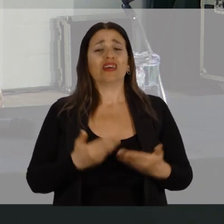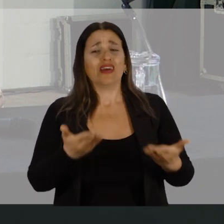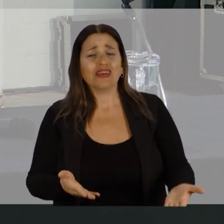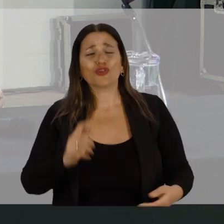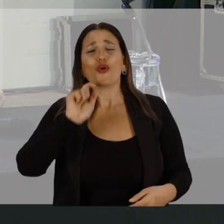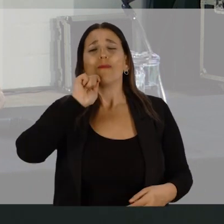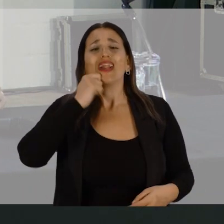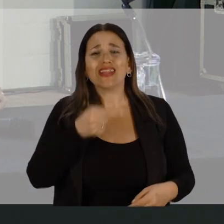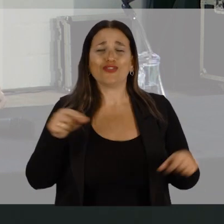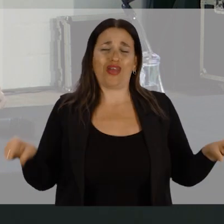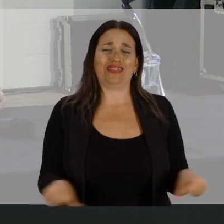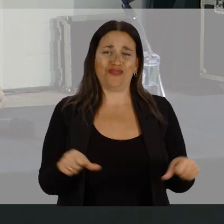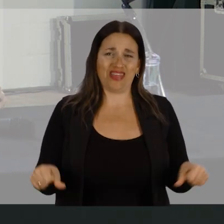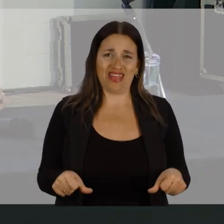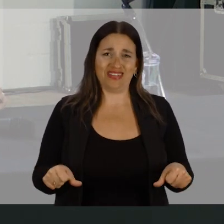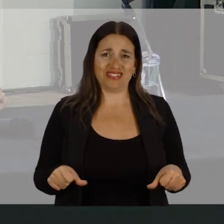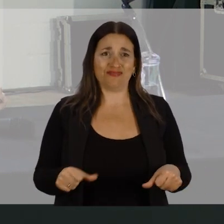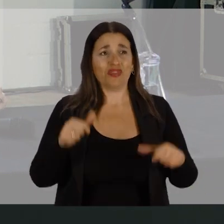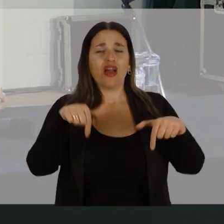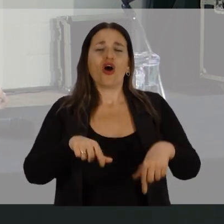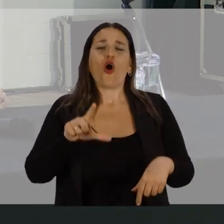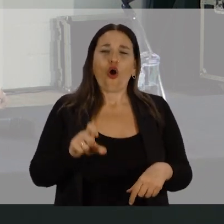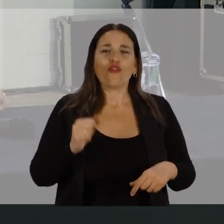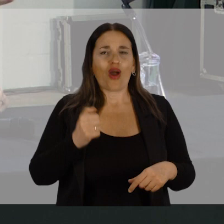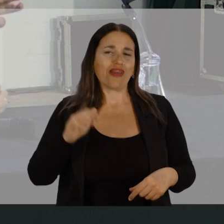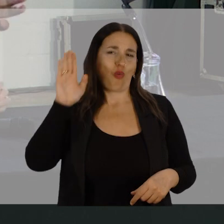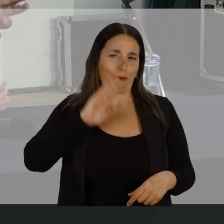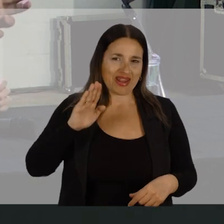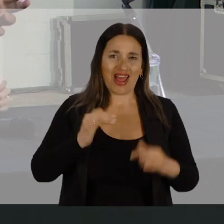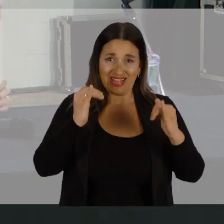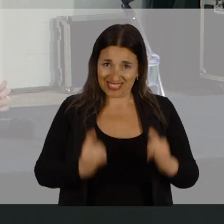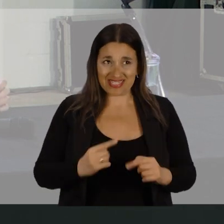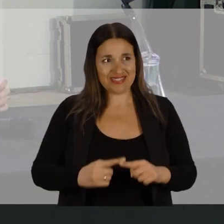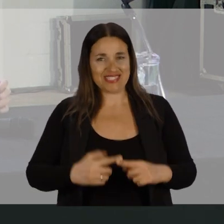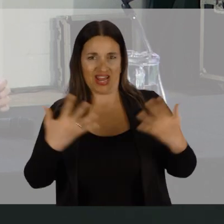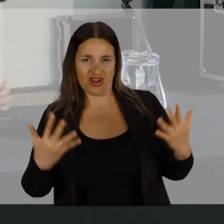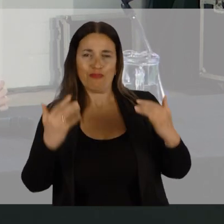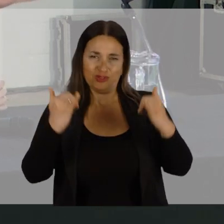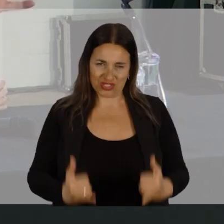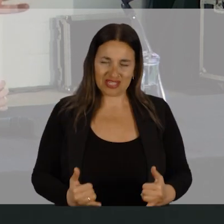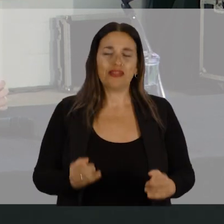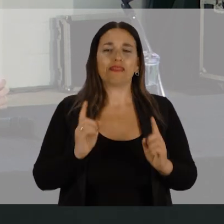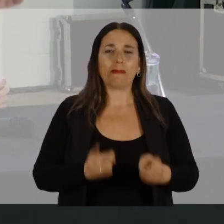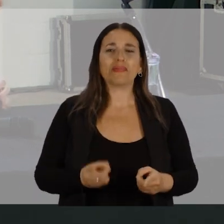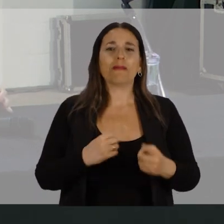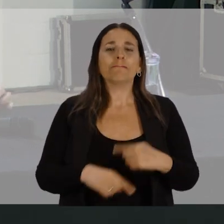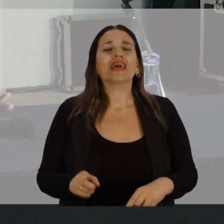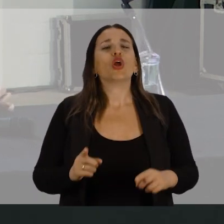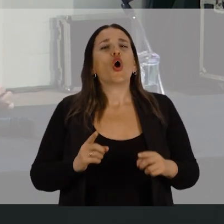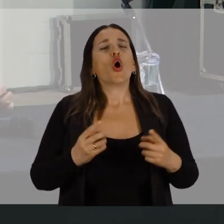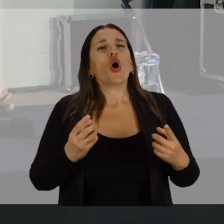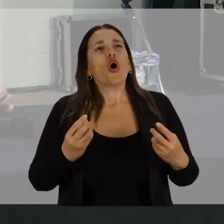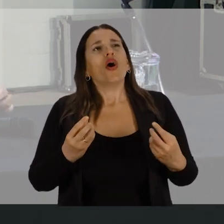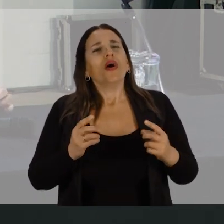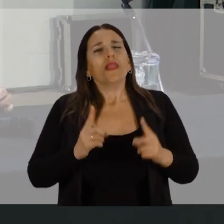eso es lo lindo de estas actividades, que tienen obviamente una conmemoración, que obviamente tiene una celebración,